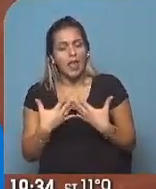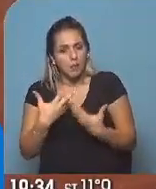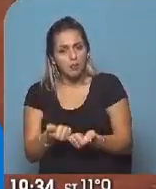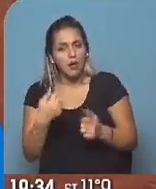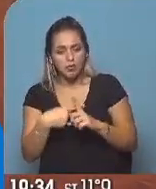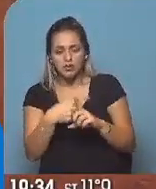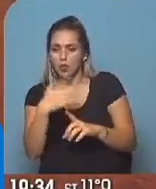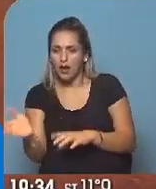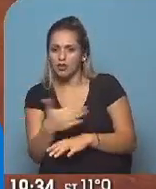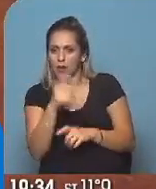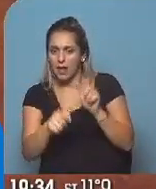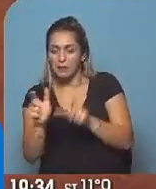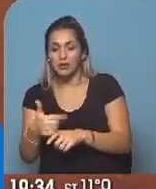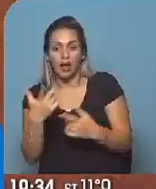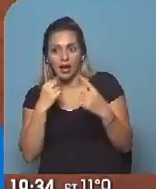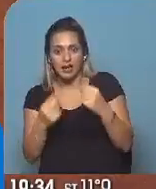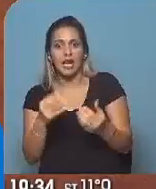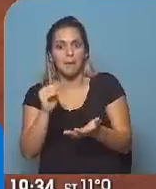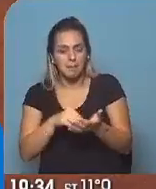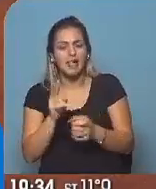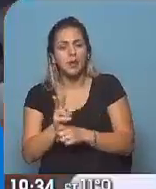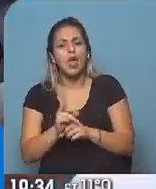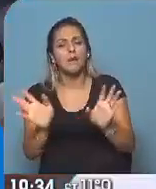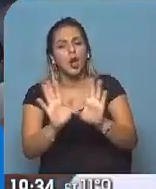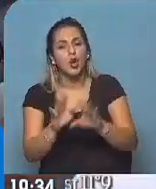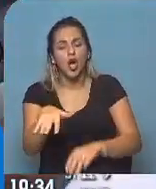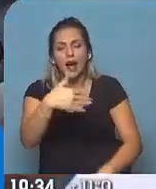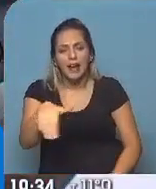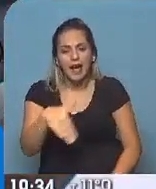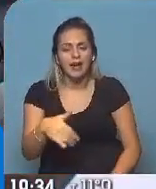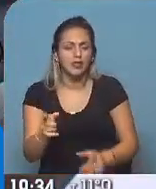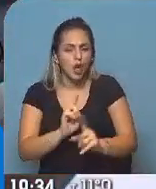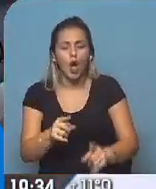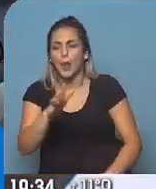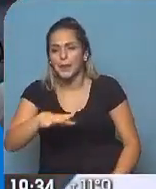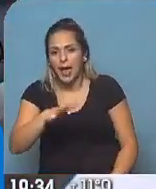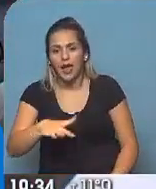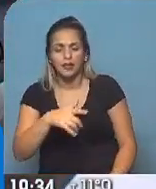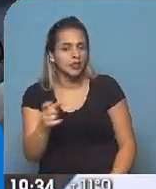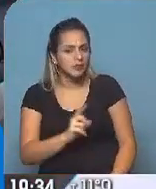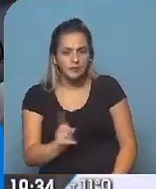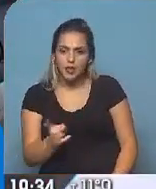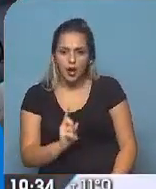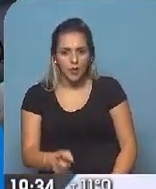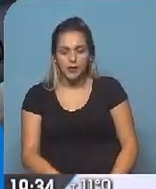sociedad que reclama más seguridad, pero no en las calles y no en los barrios y no